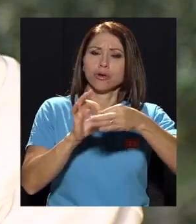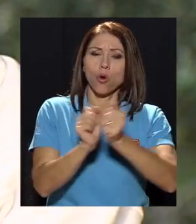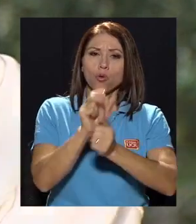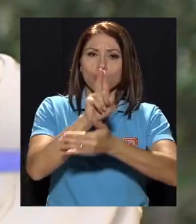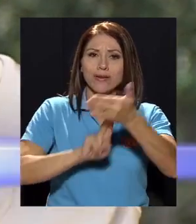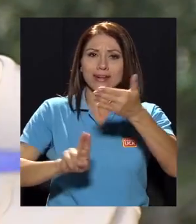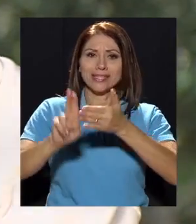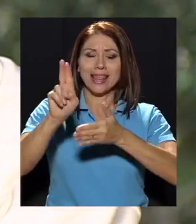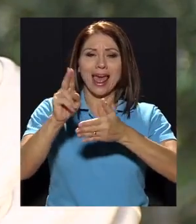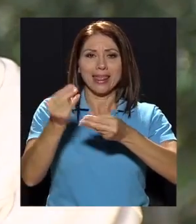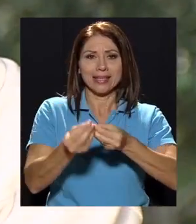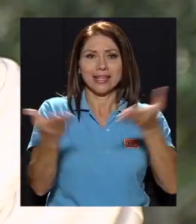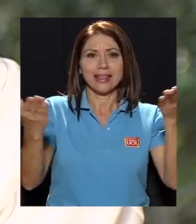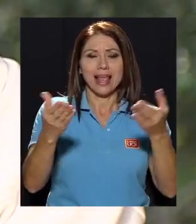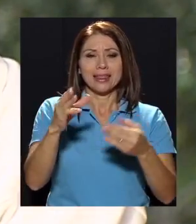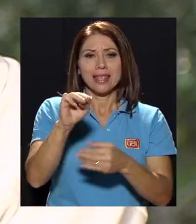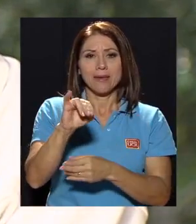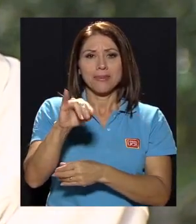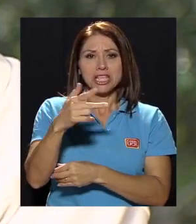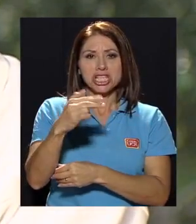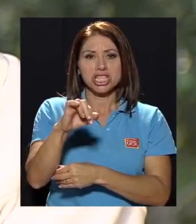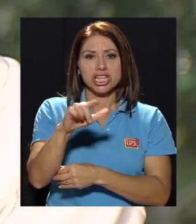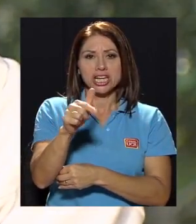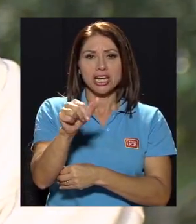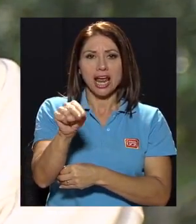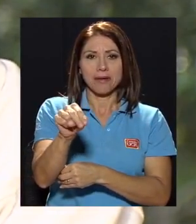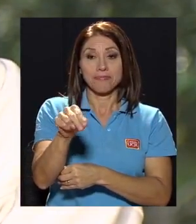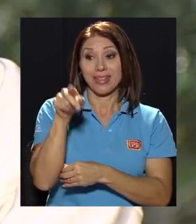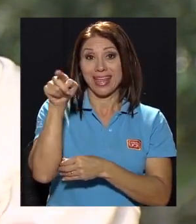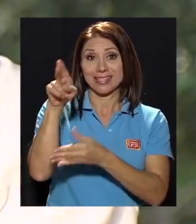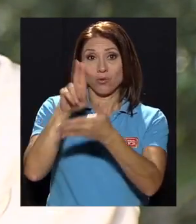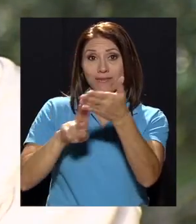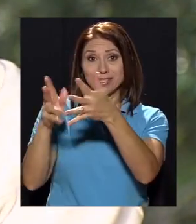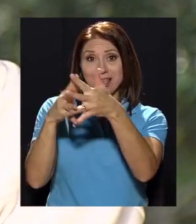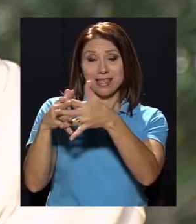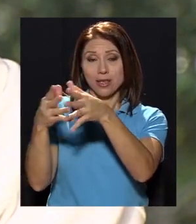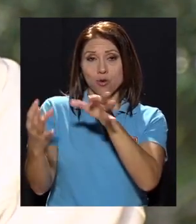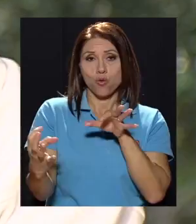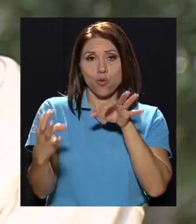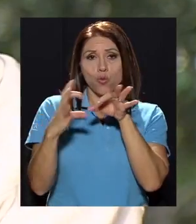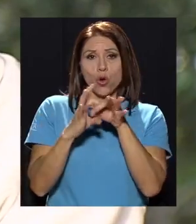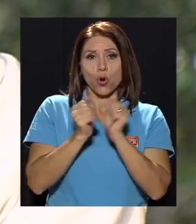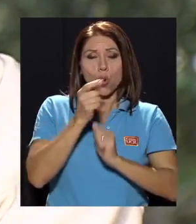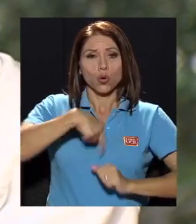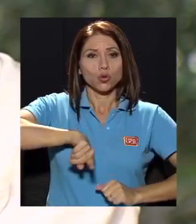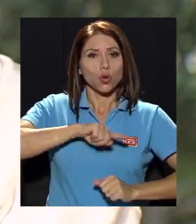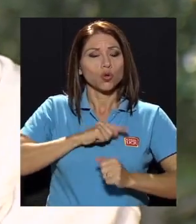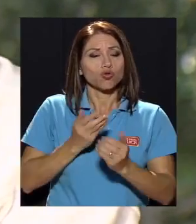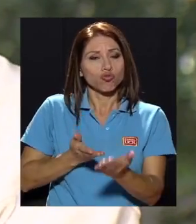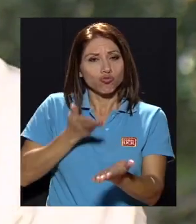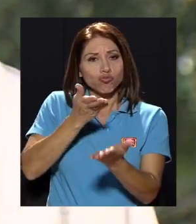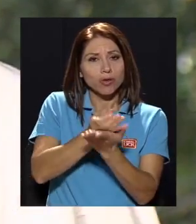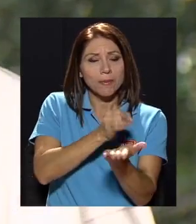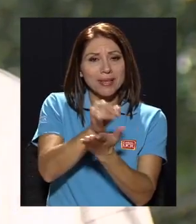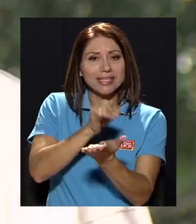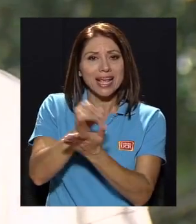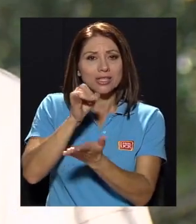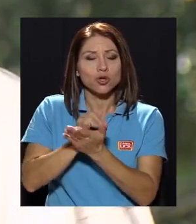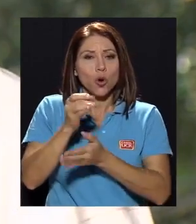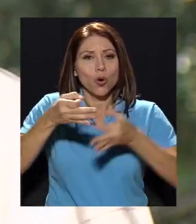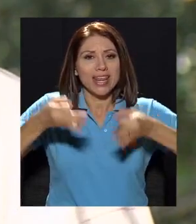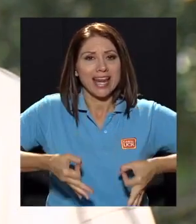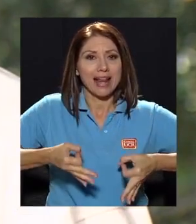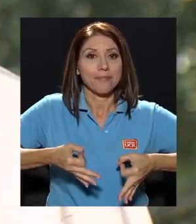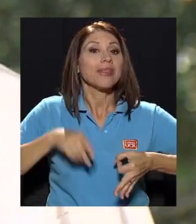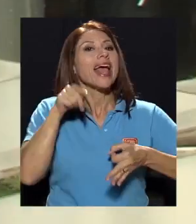Michigan, que fue la que planteó junto con nosotros la investigación original. La novedad de este biodigestor es que tiene